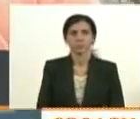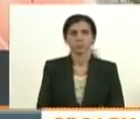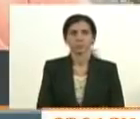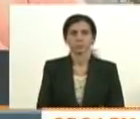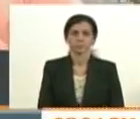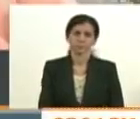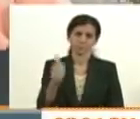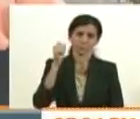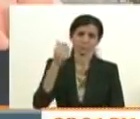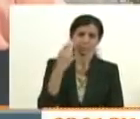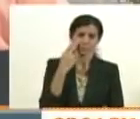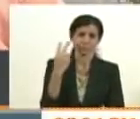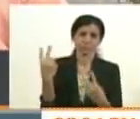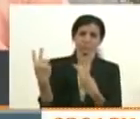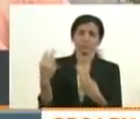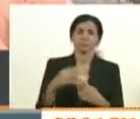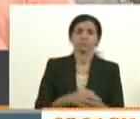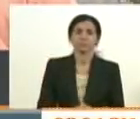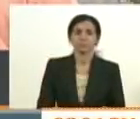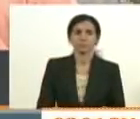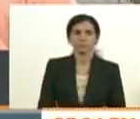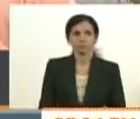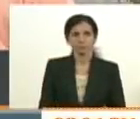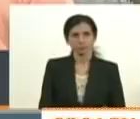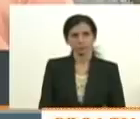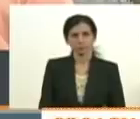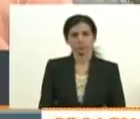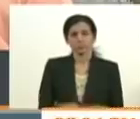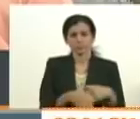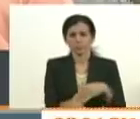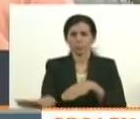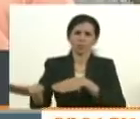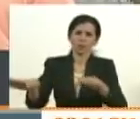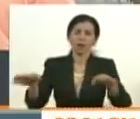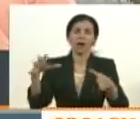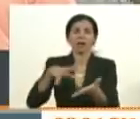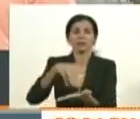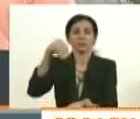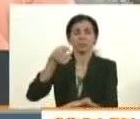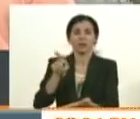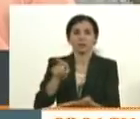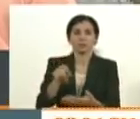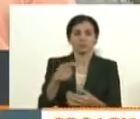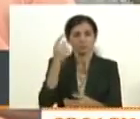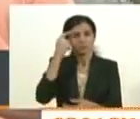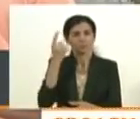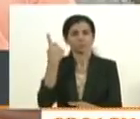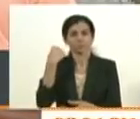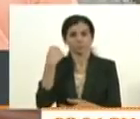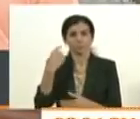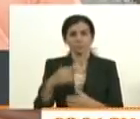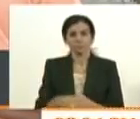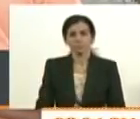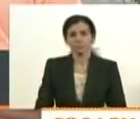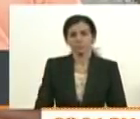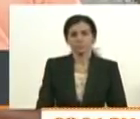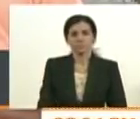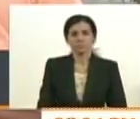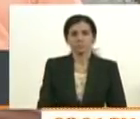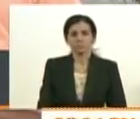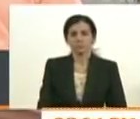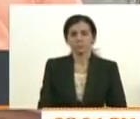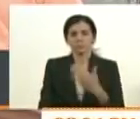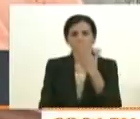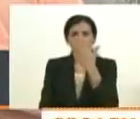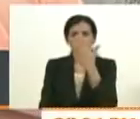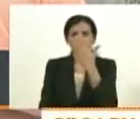Atrás pueden ver el distribuidor de Altamira, que es desde donde el día de ayer atacaron